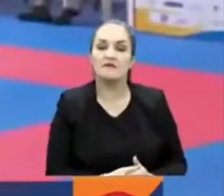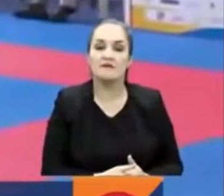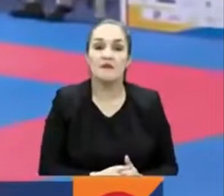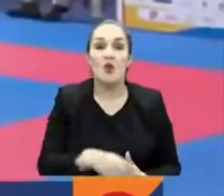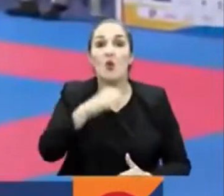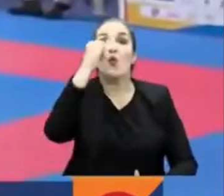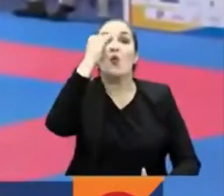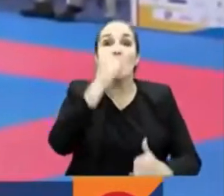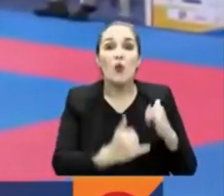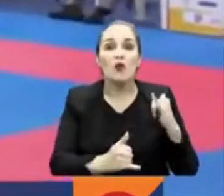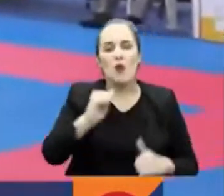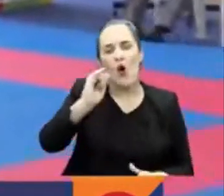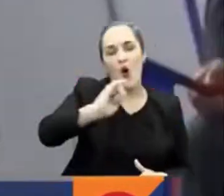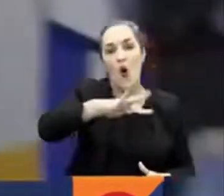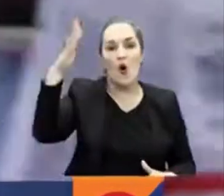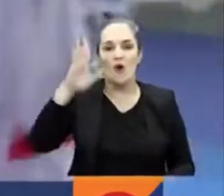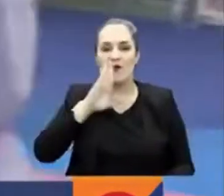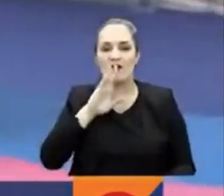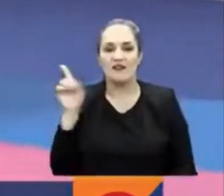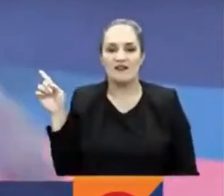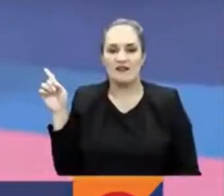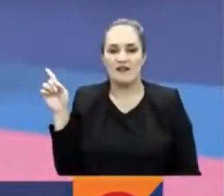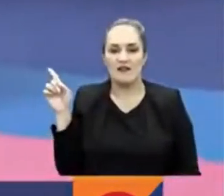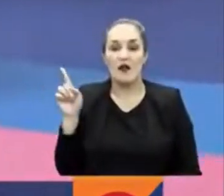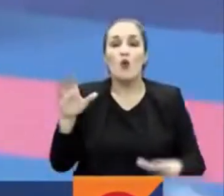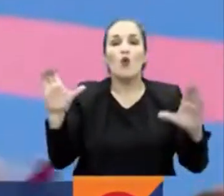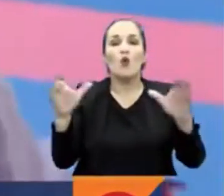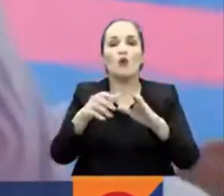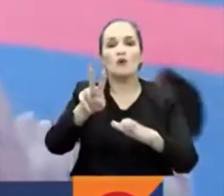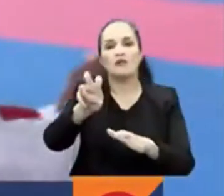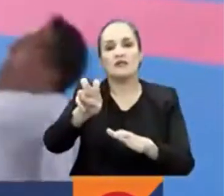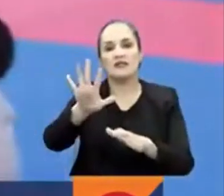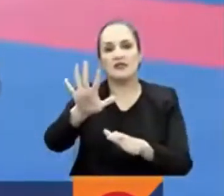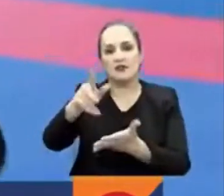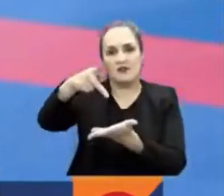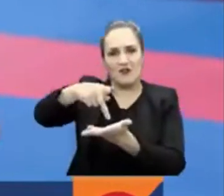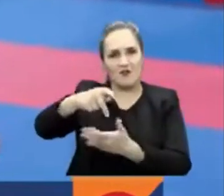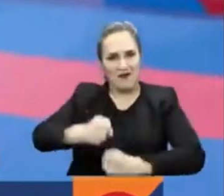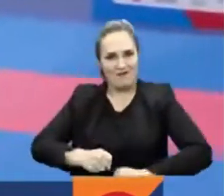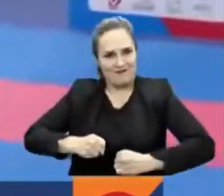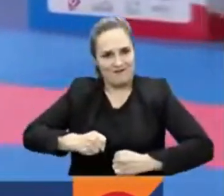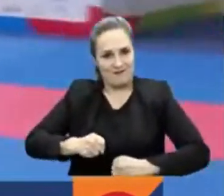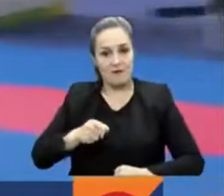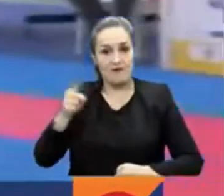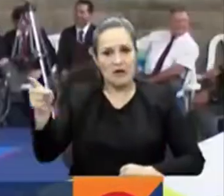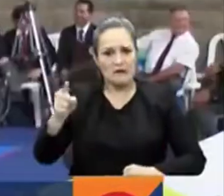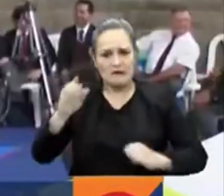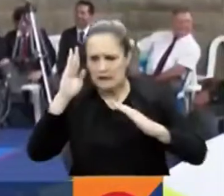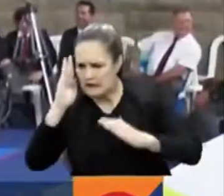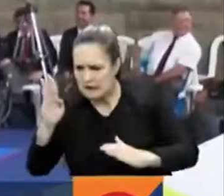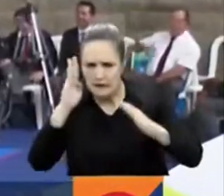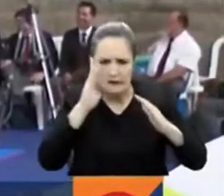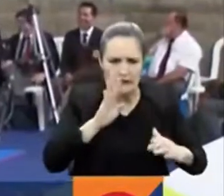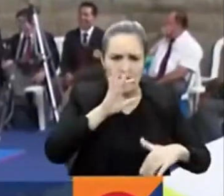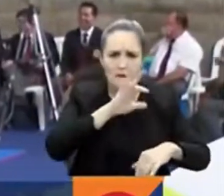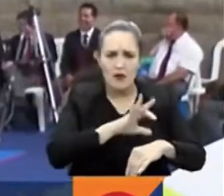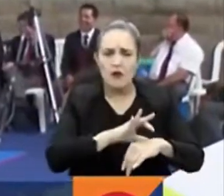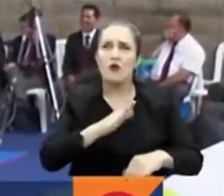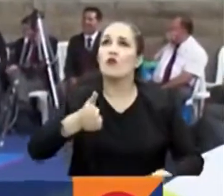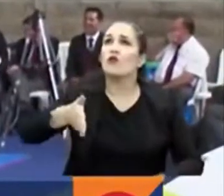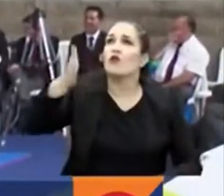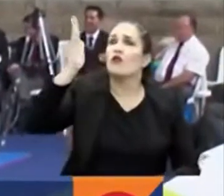postre dorado fue el triunfo de Juan Felipe Landazuri en hasta 75 kilos. Un combate sufrido con atención médica y definición por revisión. Gracias a Dios